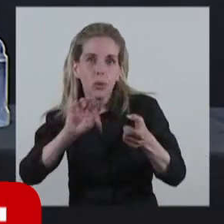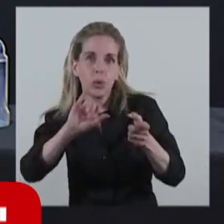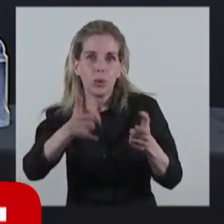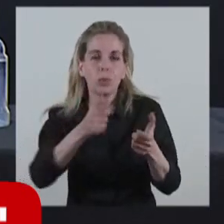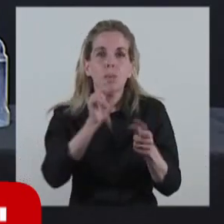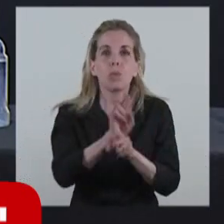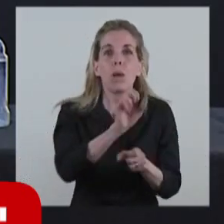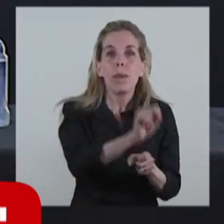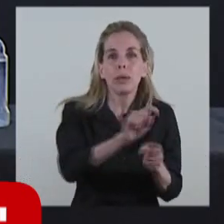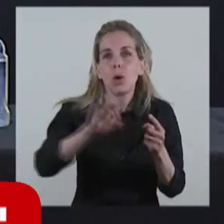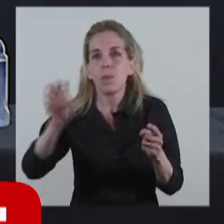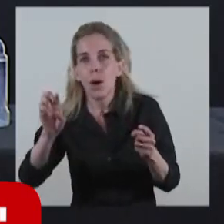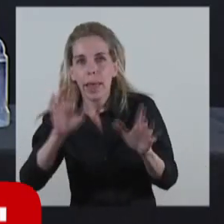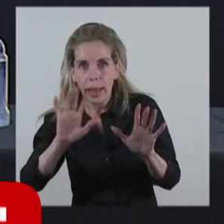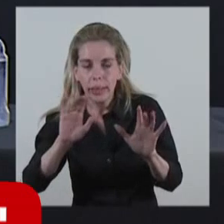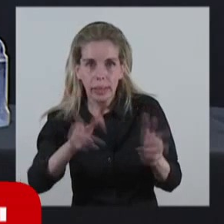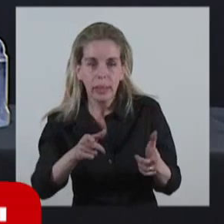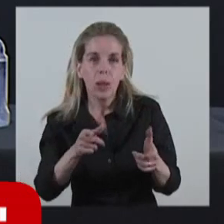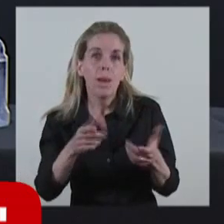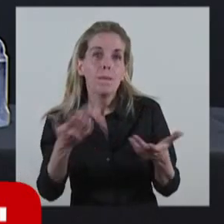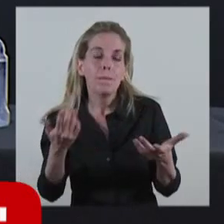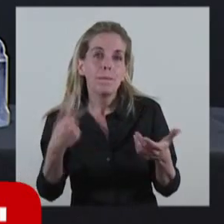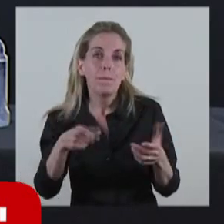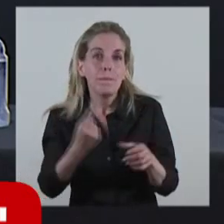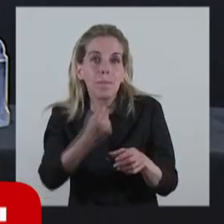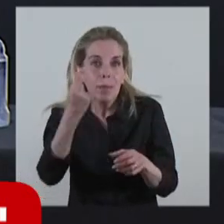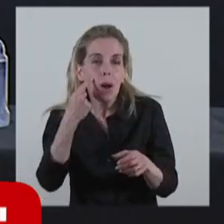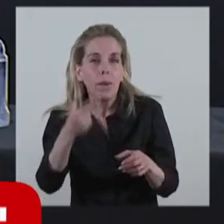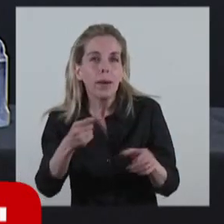cambiarias, las regulaciones de capital y tener un esquema de regulaciones